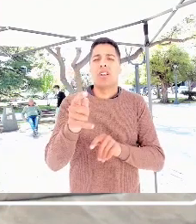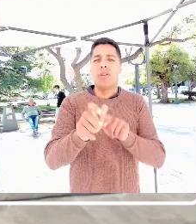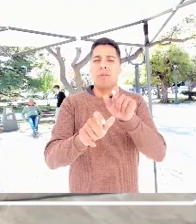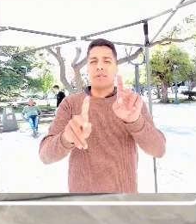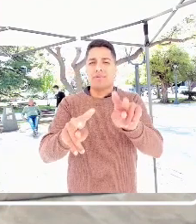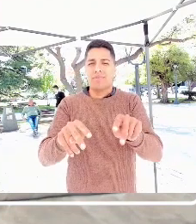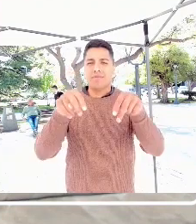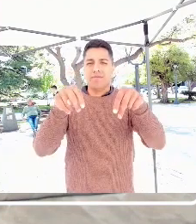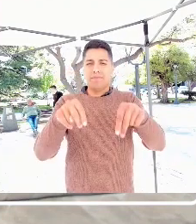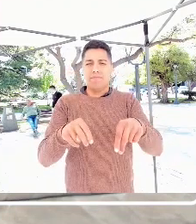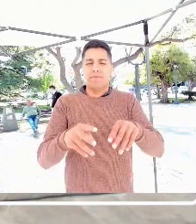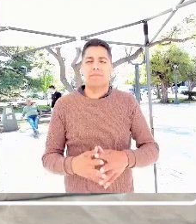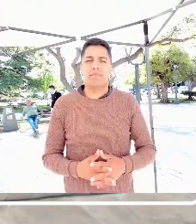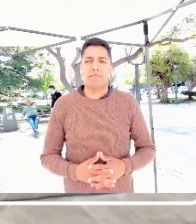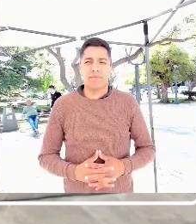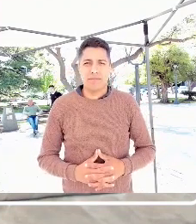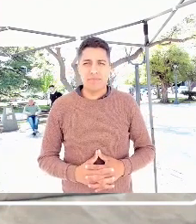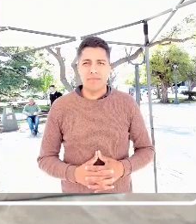colocarse de pie.